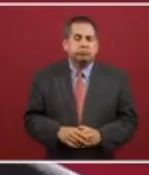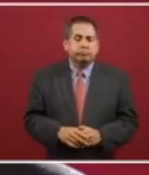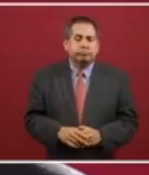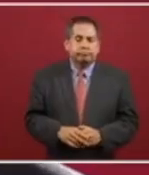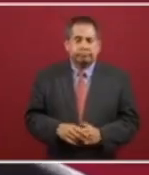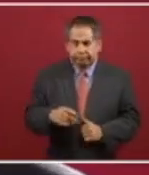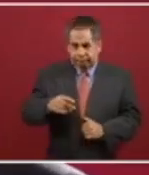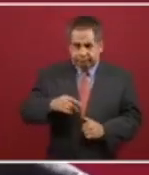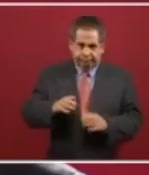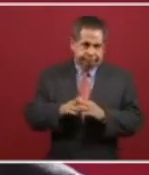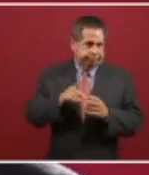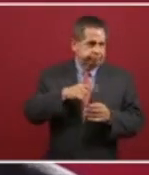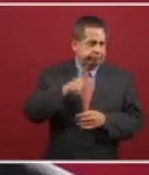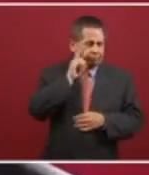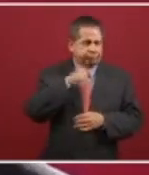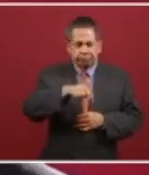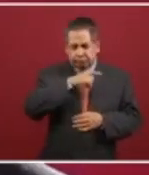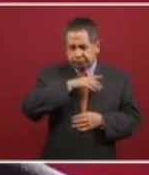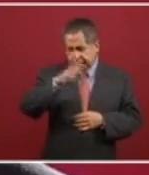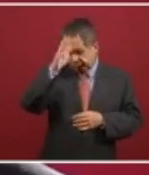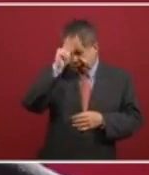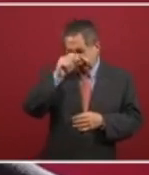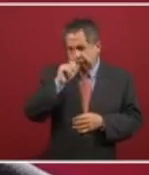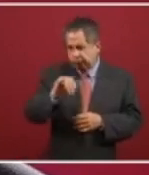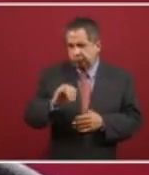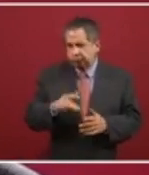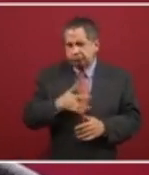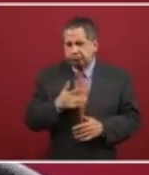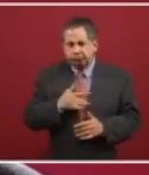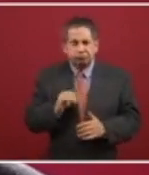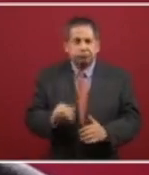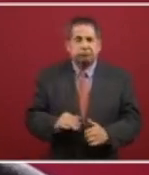y se va a llegar a un acuerdo